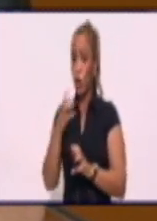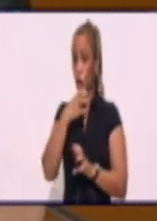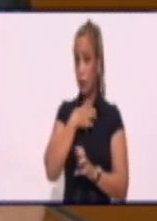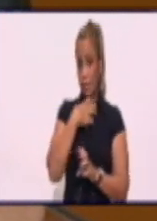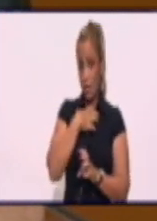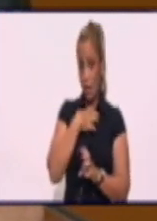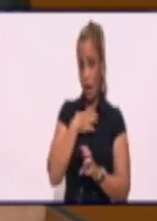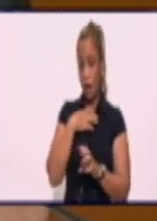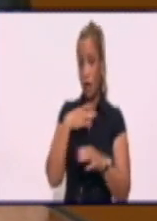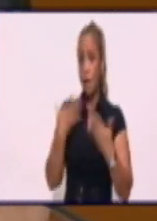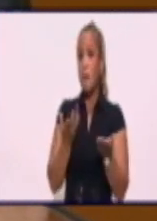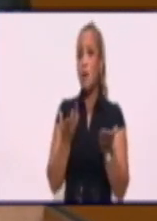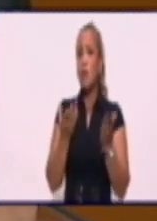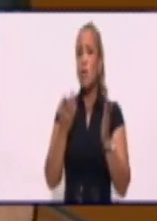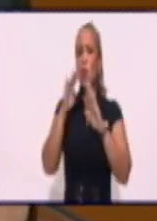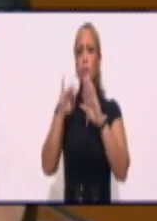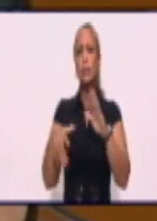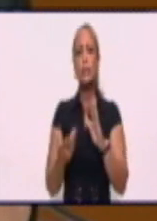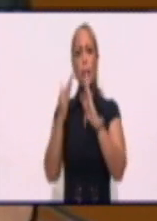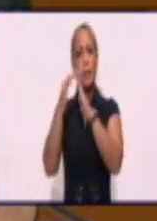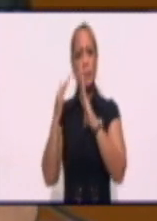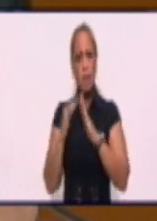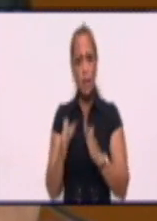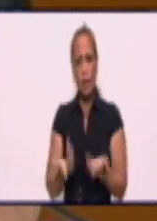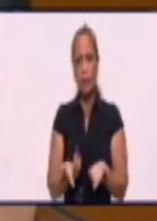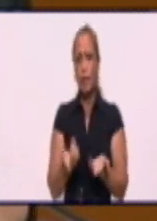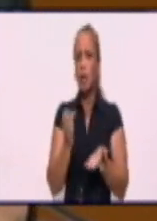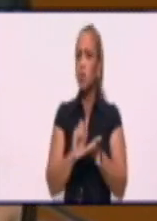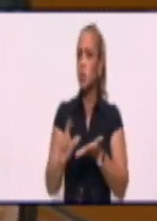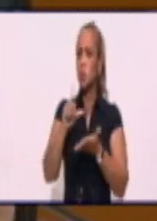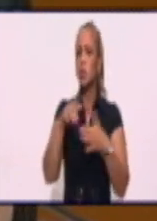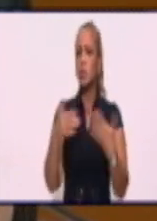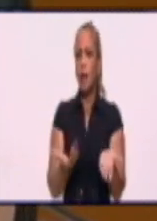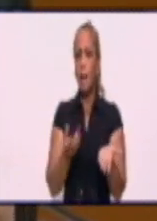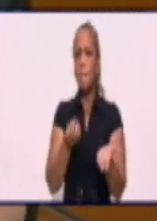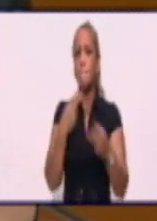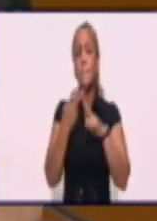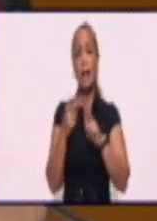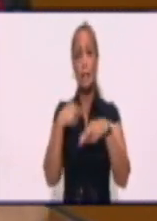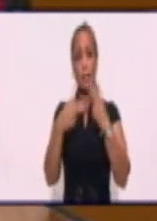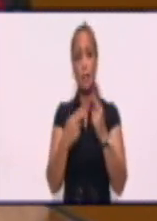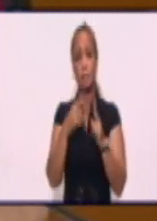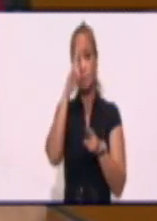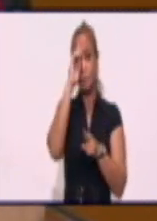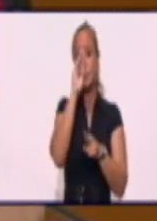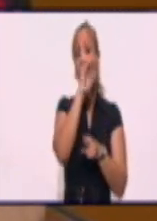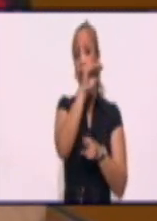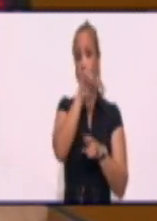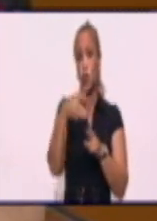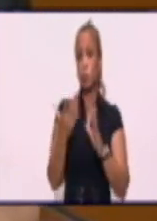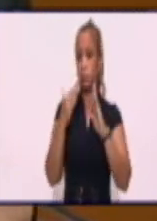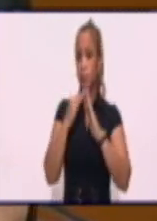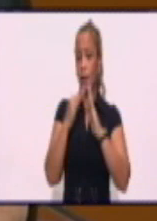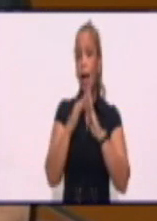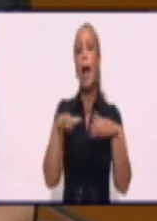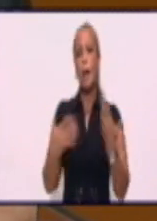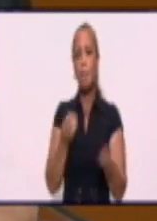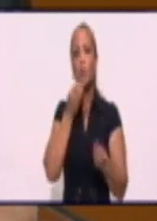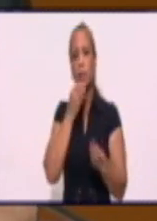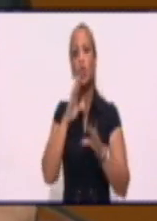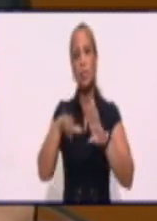las condiciones de la vivienda o desde el punto de vista social para hacer un ingreso domiciliario, pues entonces se valora el aislamiento en